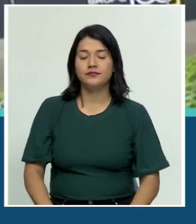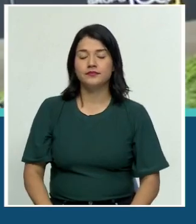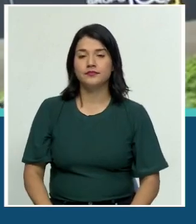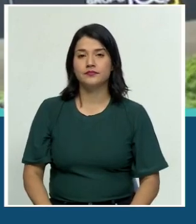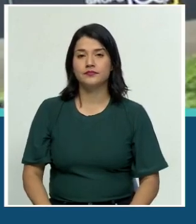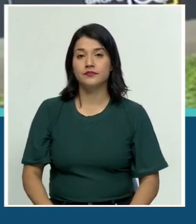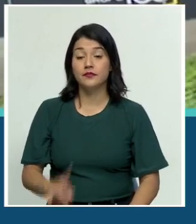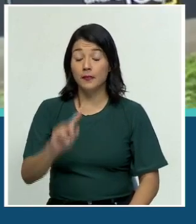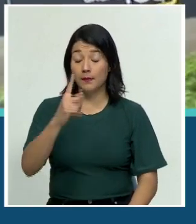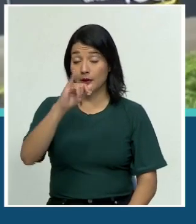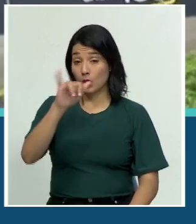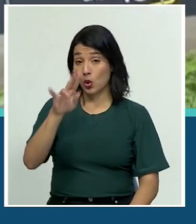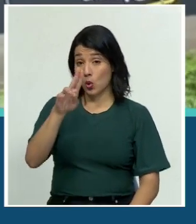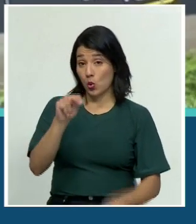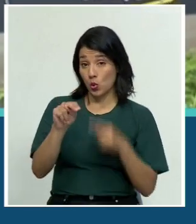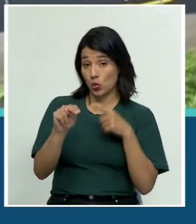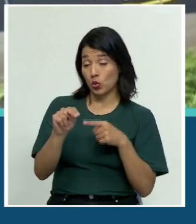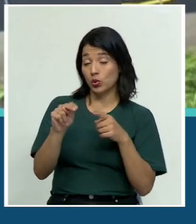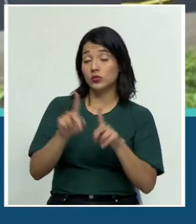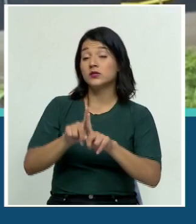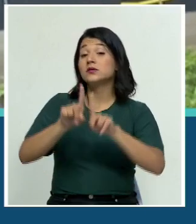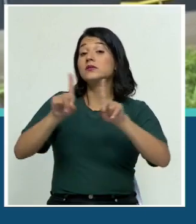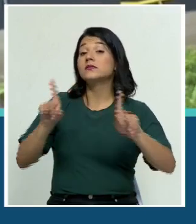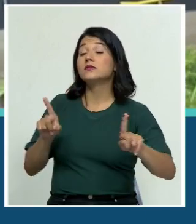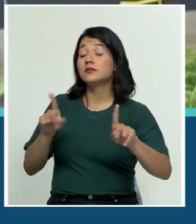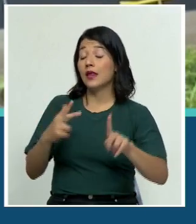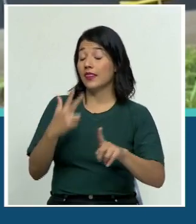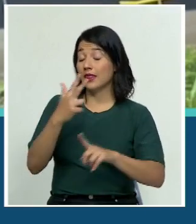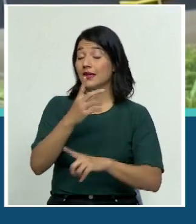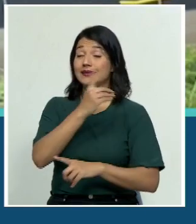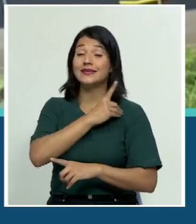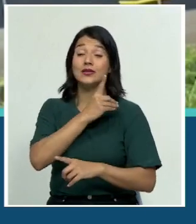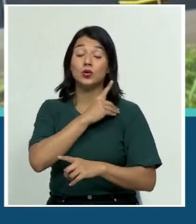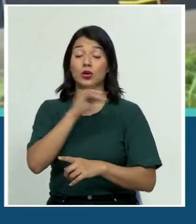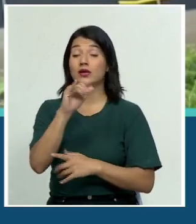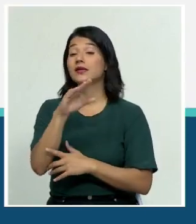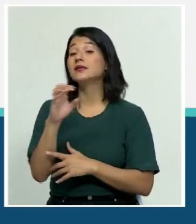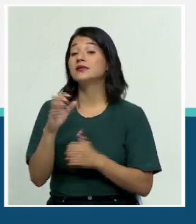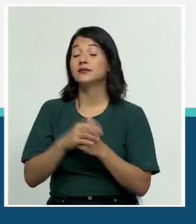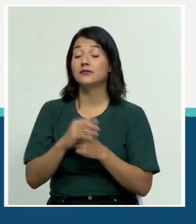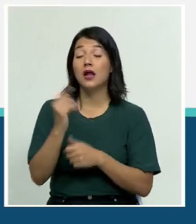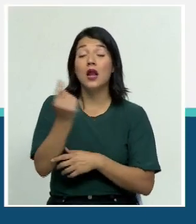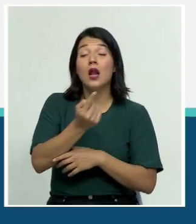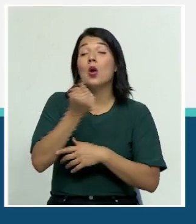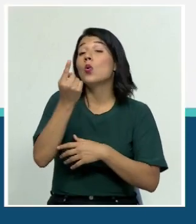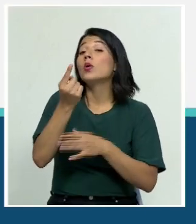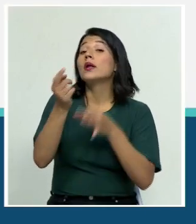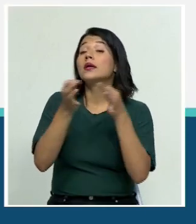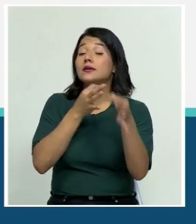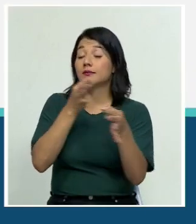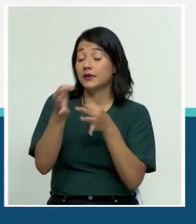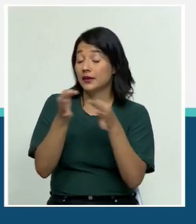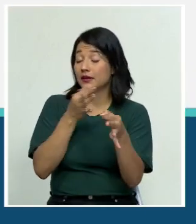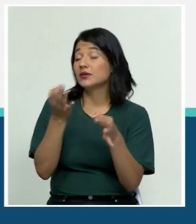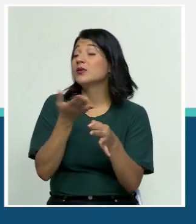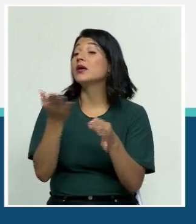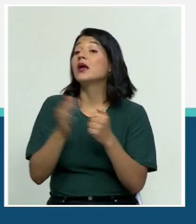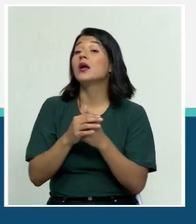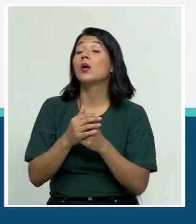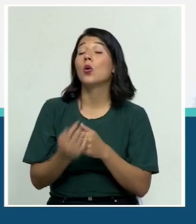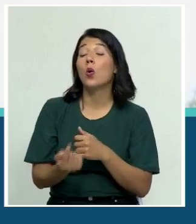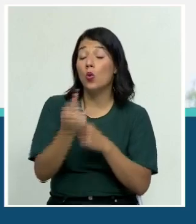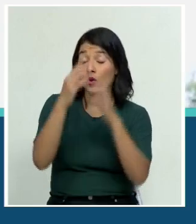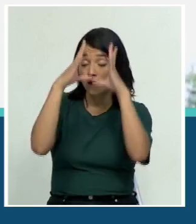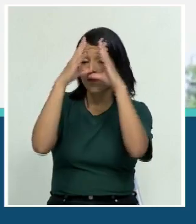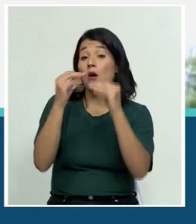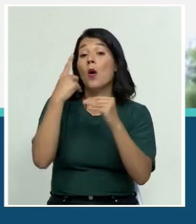El 1 de junio fueron separadas de sus cargos 3 directivas del ICE. La única explicación que se dio en su momento fue que un reporte de